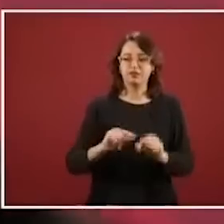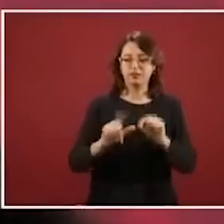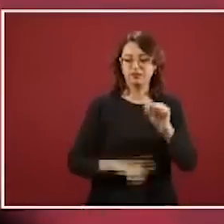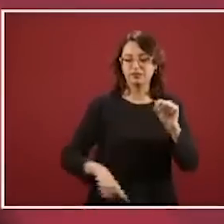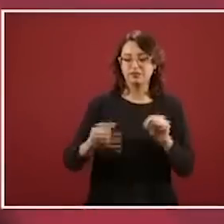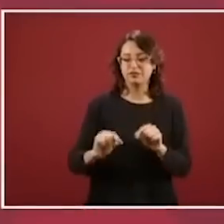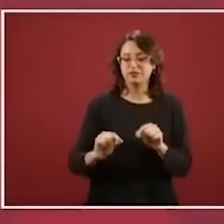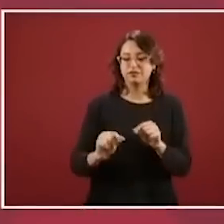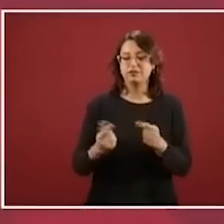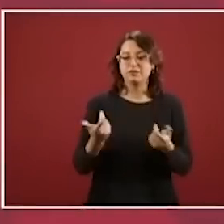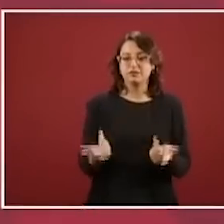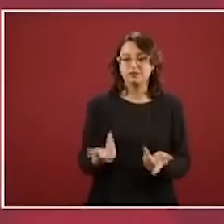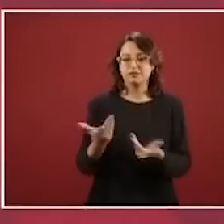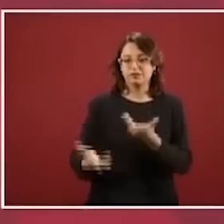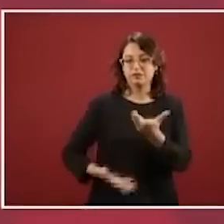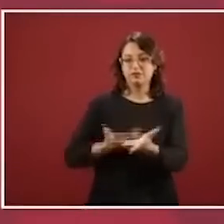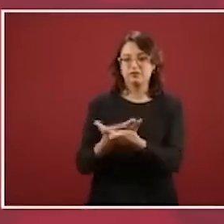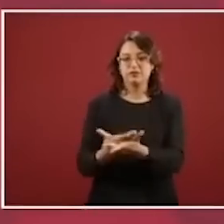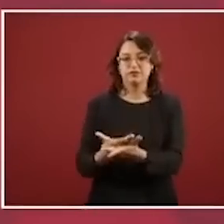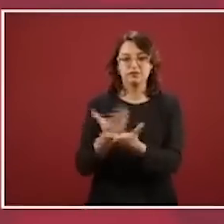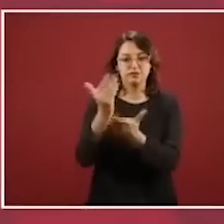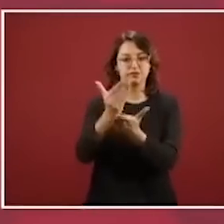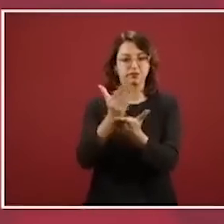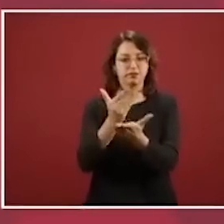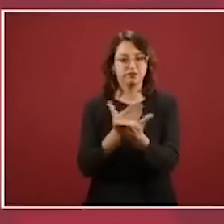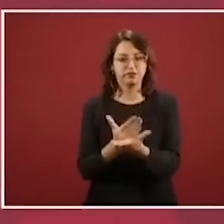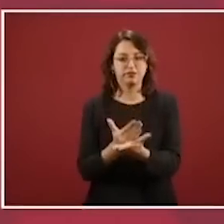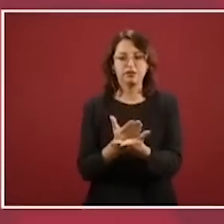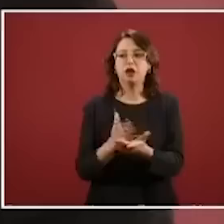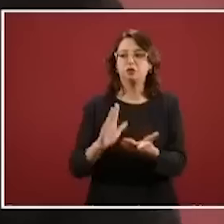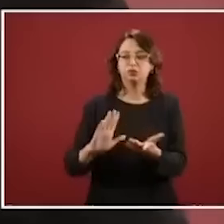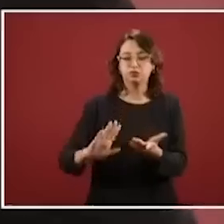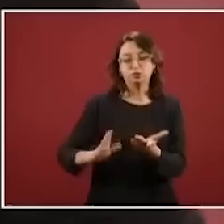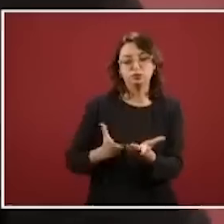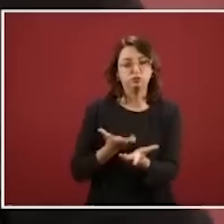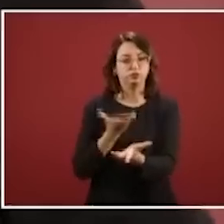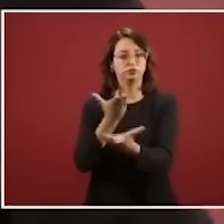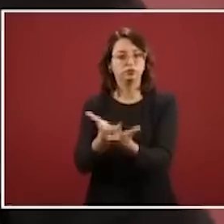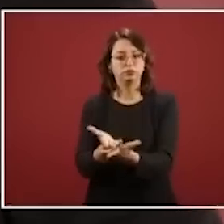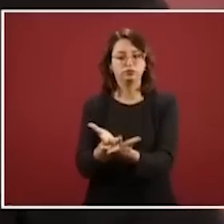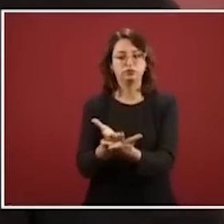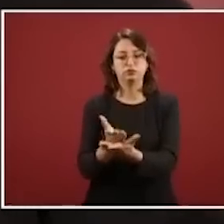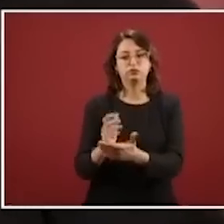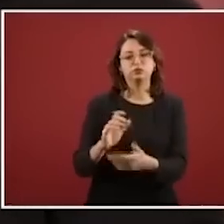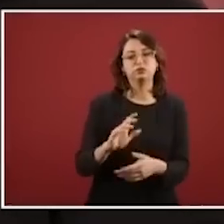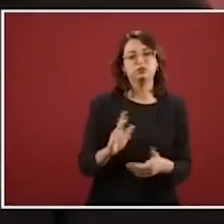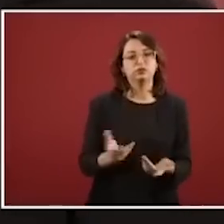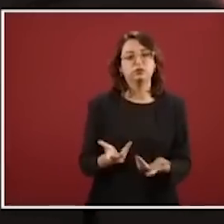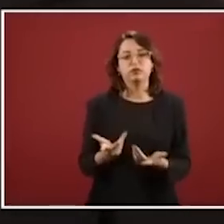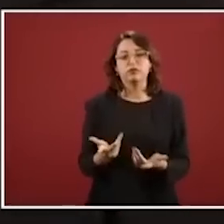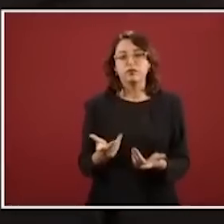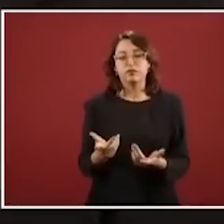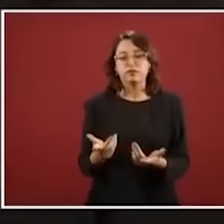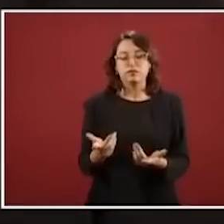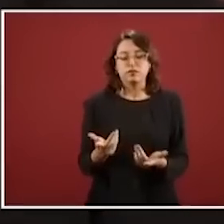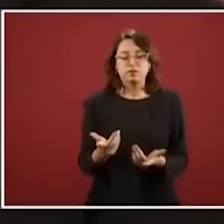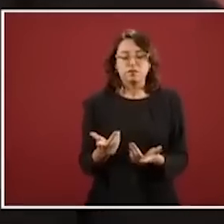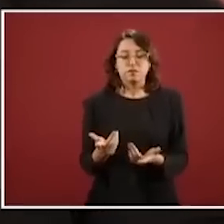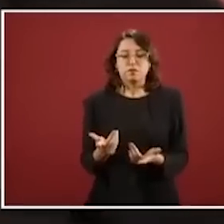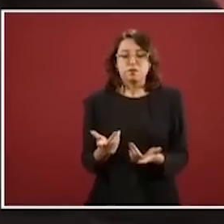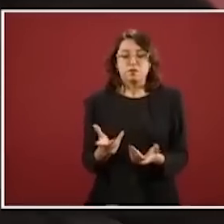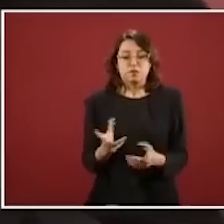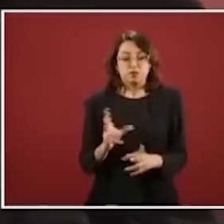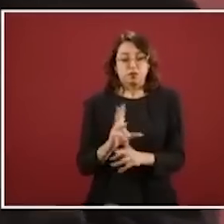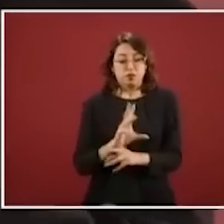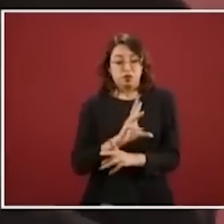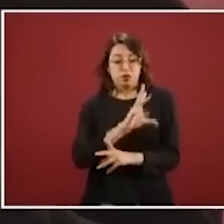el protocolo modificatorio, es decir, lo que conocemos como tratado. No se han trabajado en el mismo momento